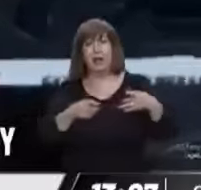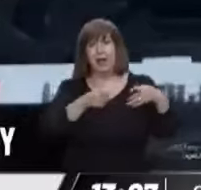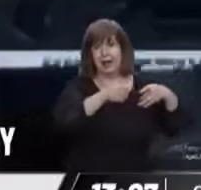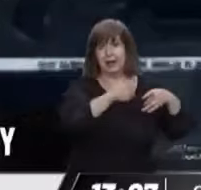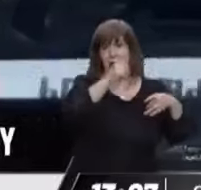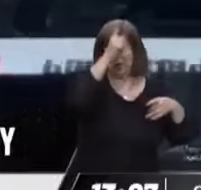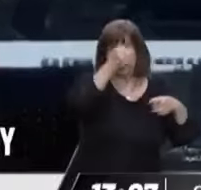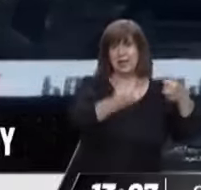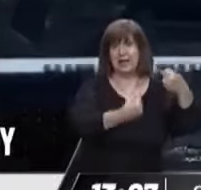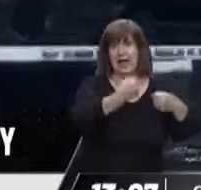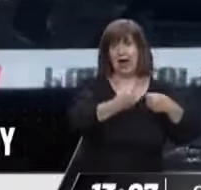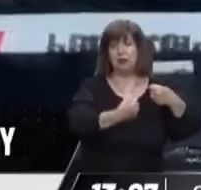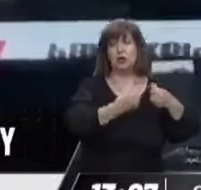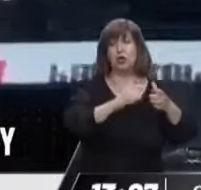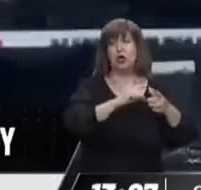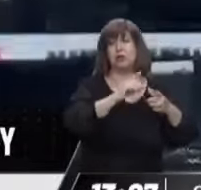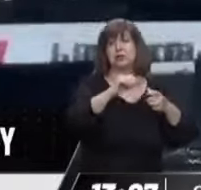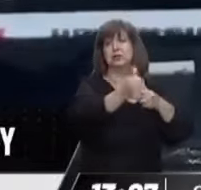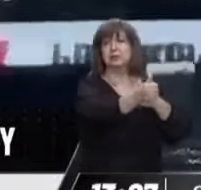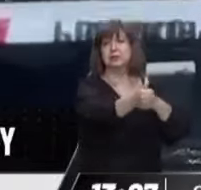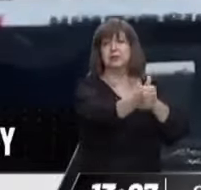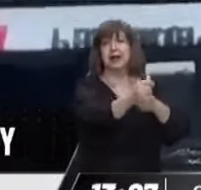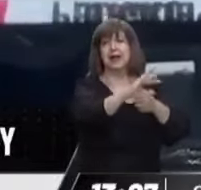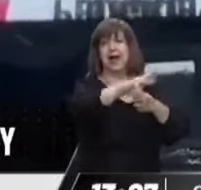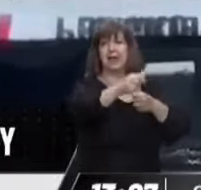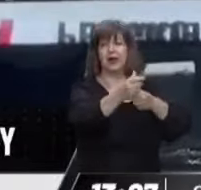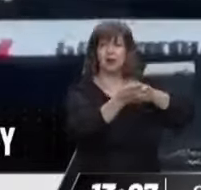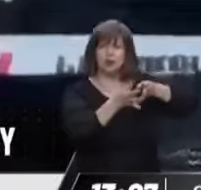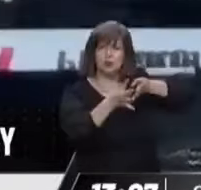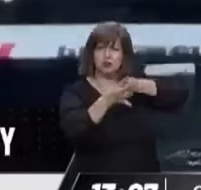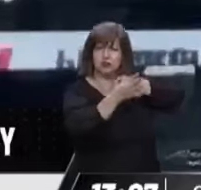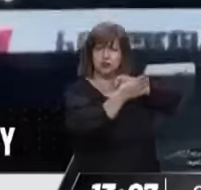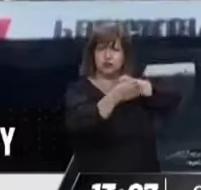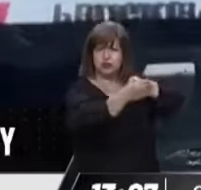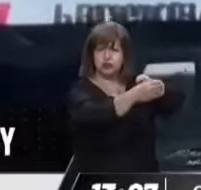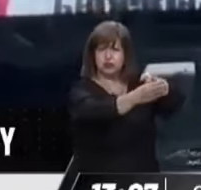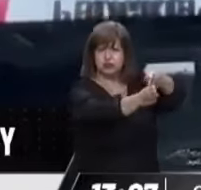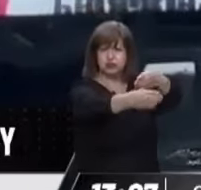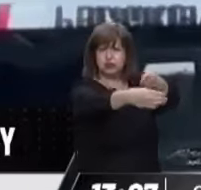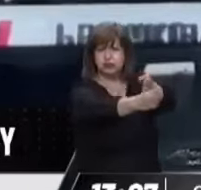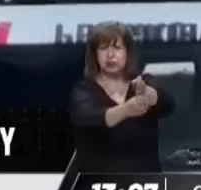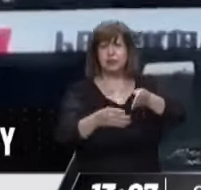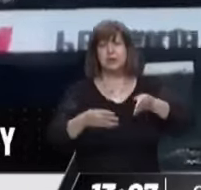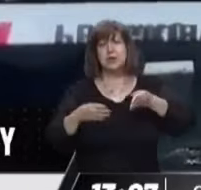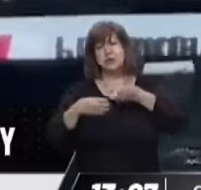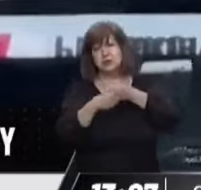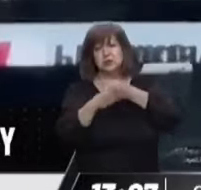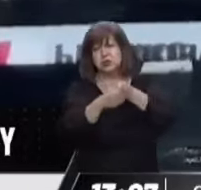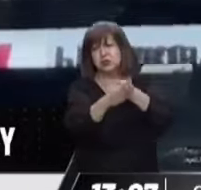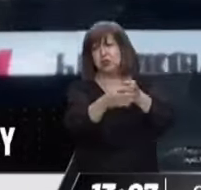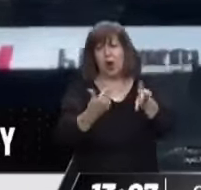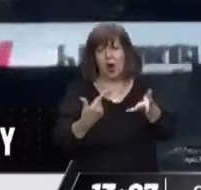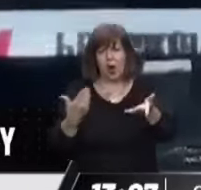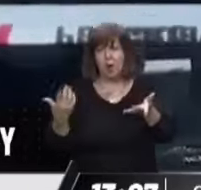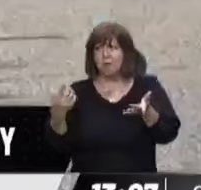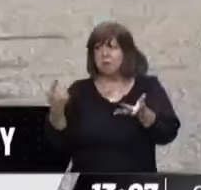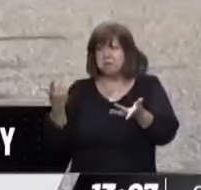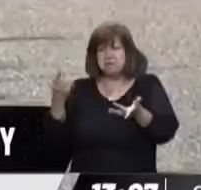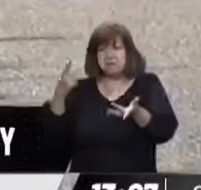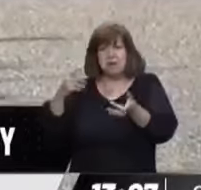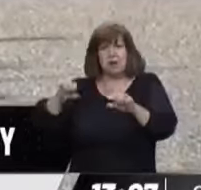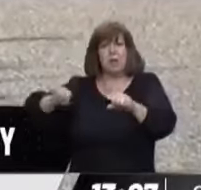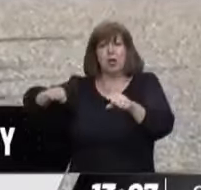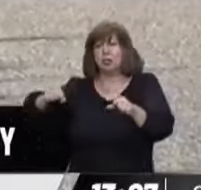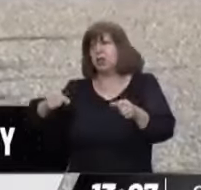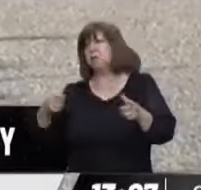espera de los informes correspondientes de profesionales y autoridades pertinentes para comprobar si los